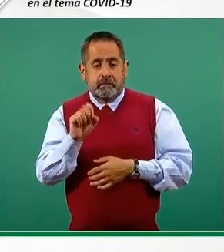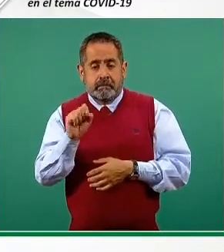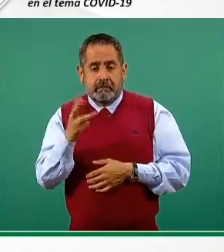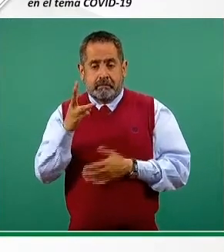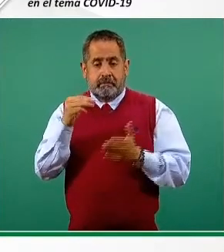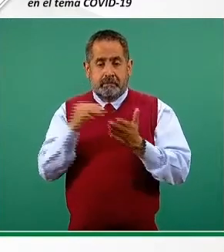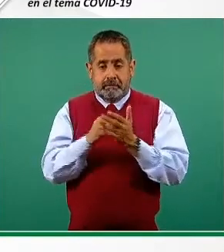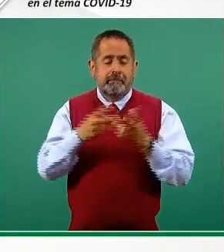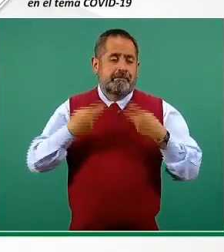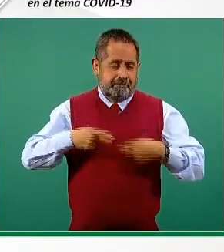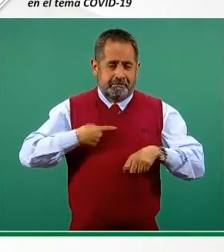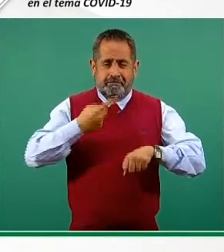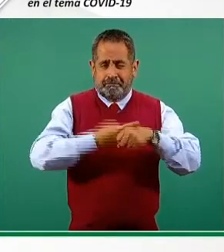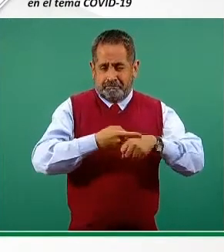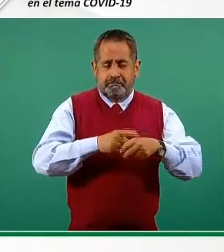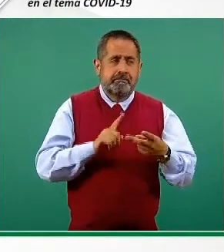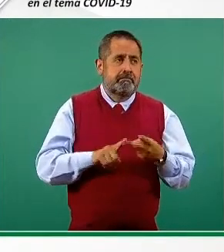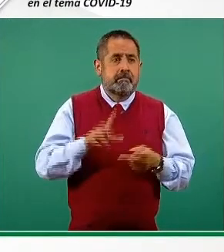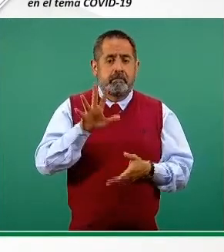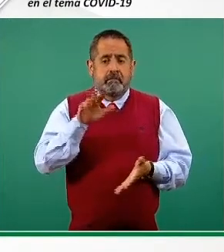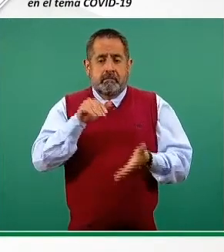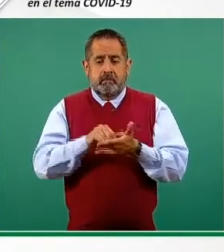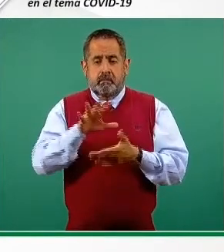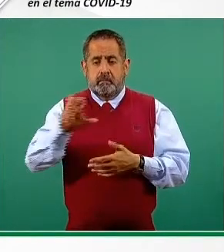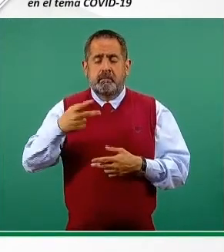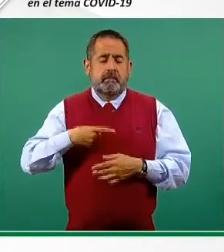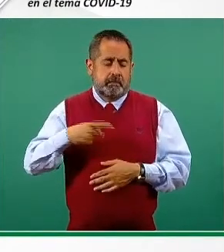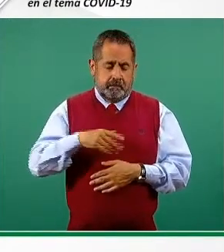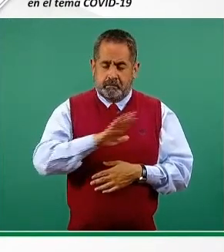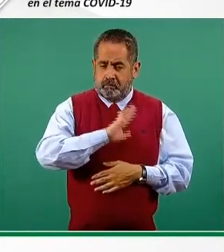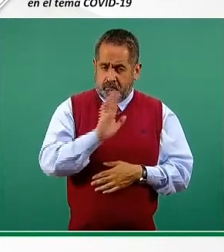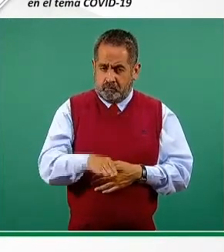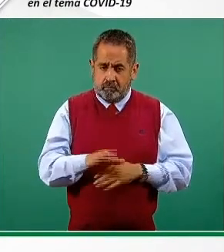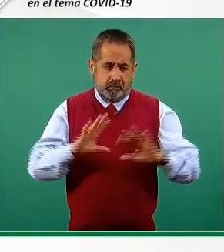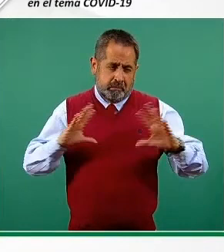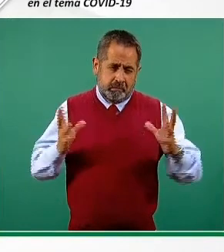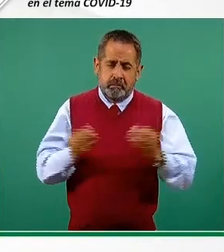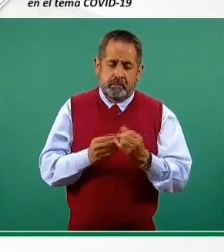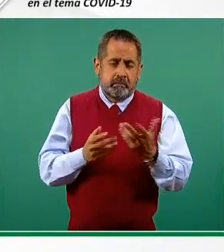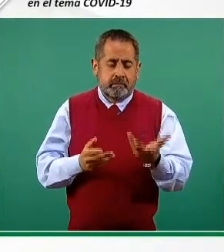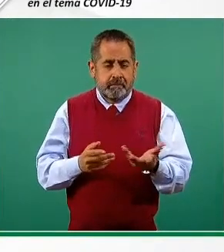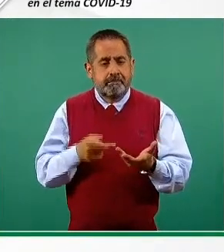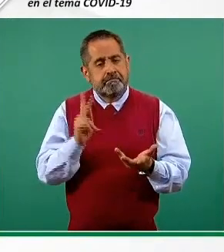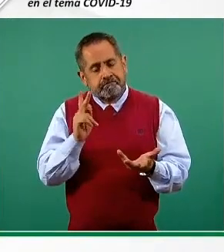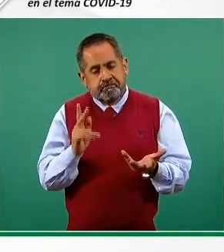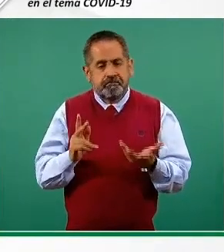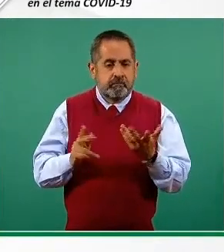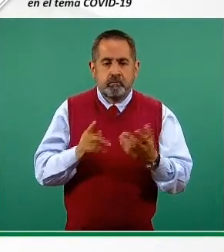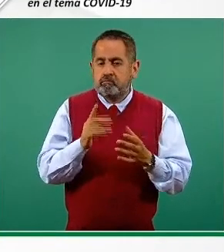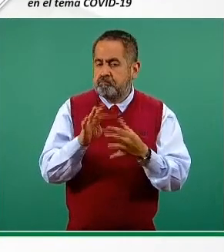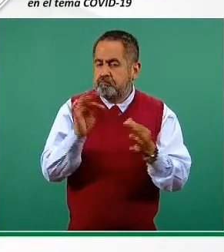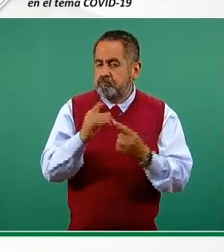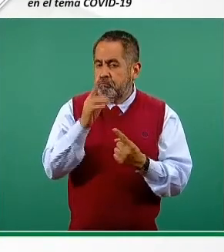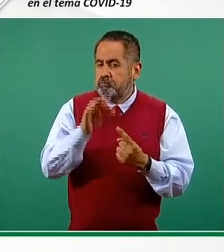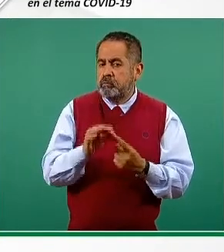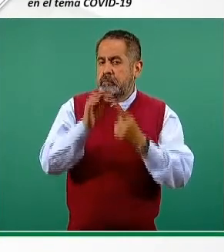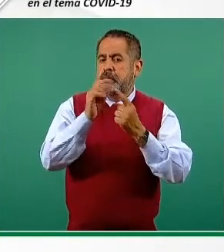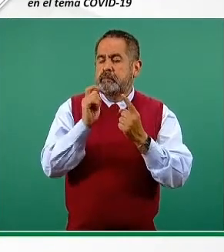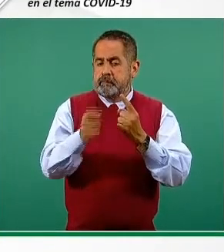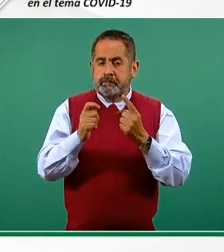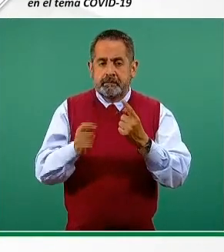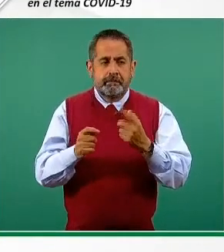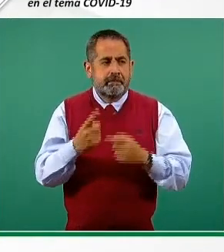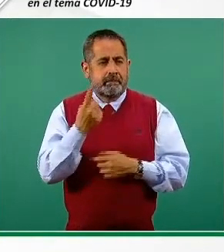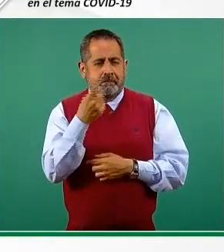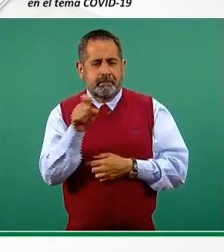casos, más de 5,500 defunciones acumuladas desde el inicio de la epidemia, pero quisiéramos destacar